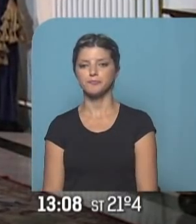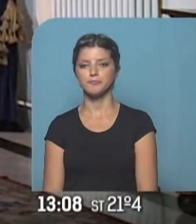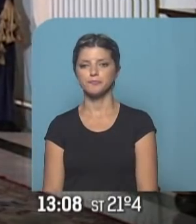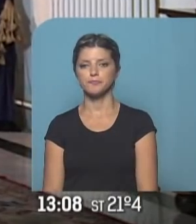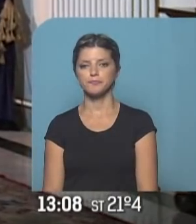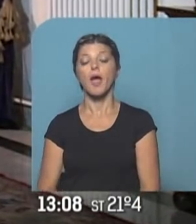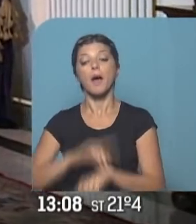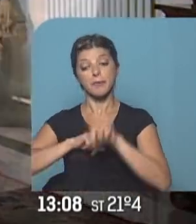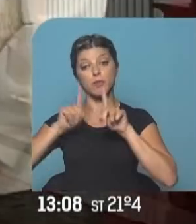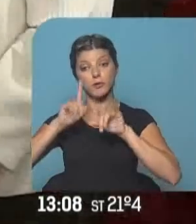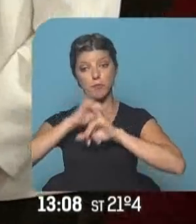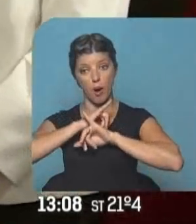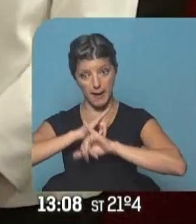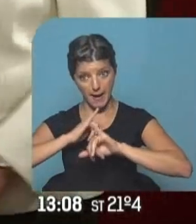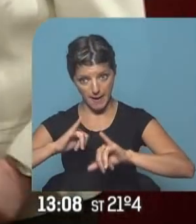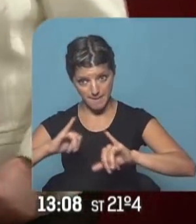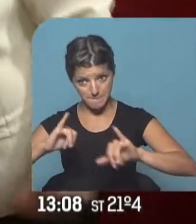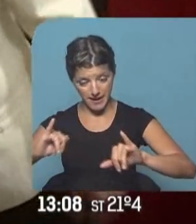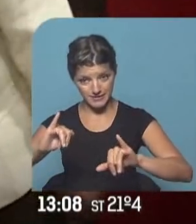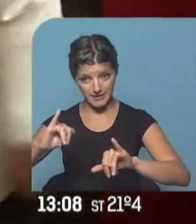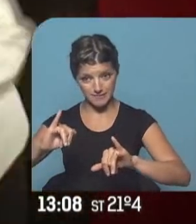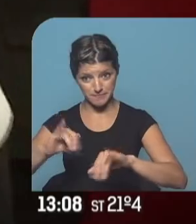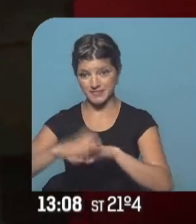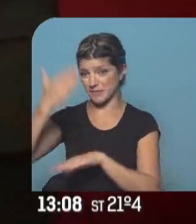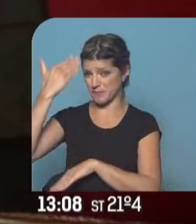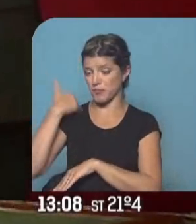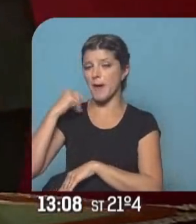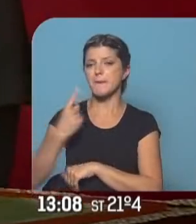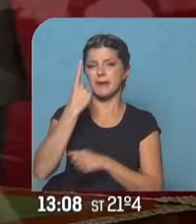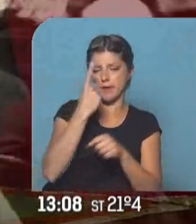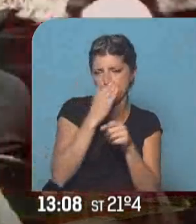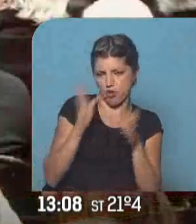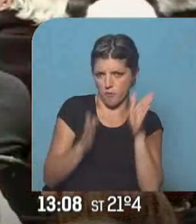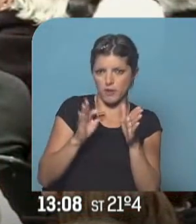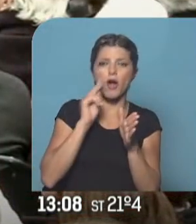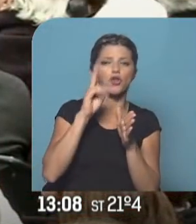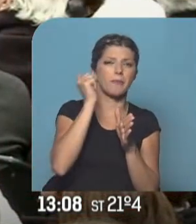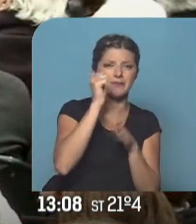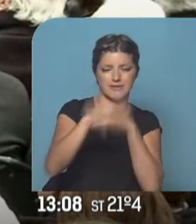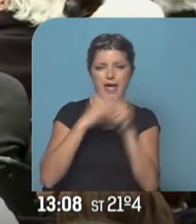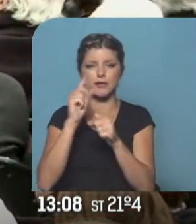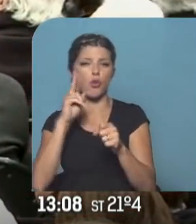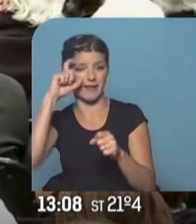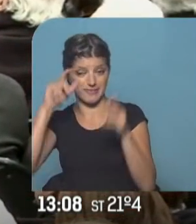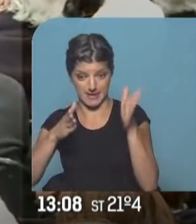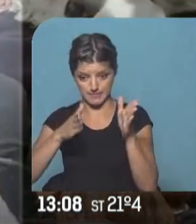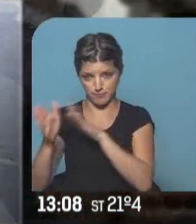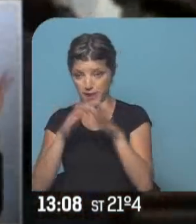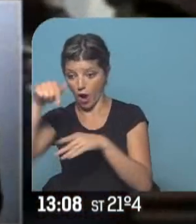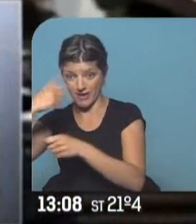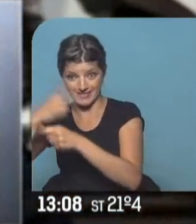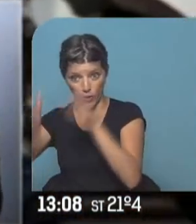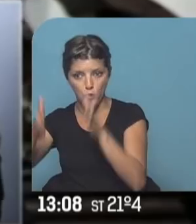Durante la campaña para este segundo periodo de gobierno, el primero fue entre 2006 y 2010, Bachelet había prometido